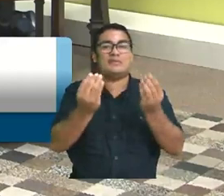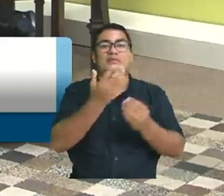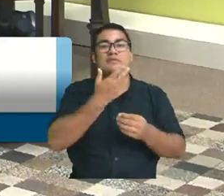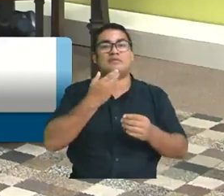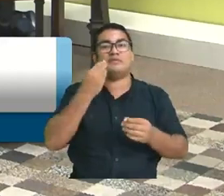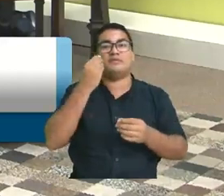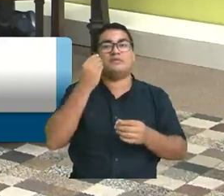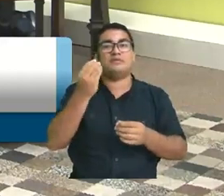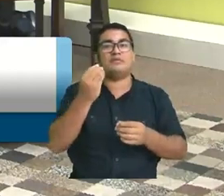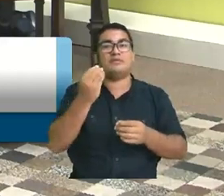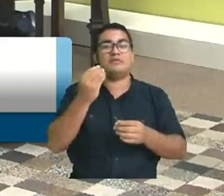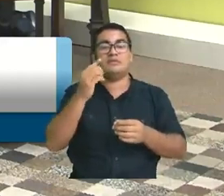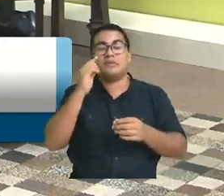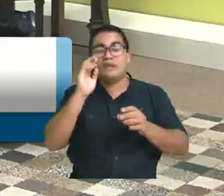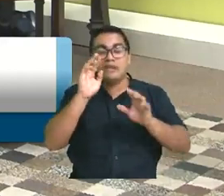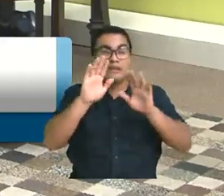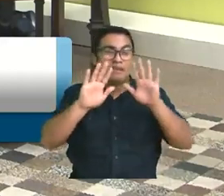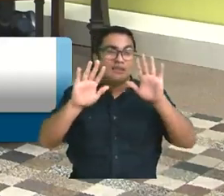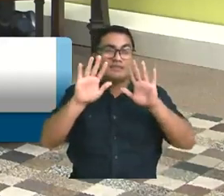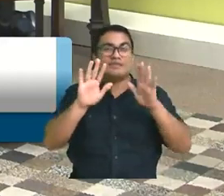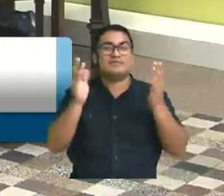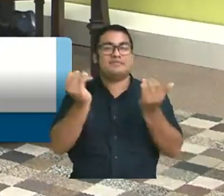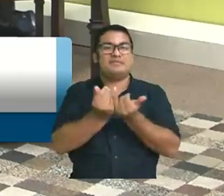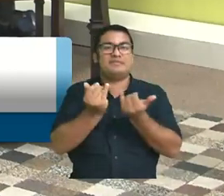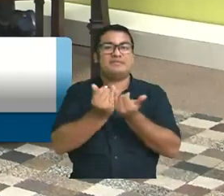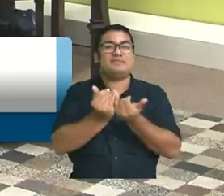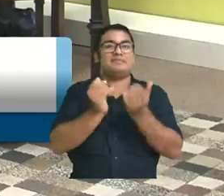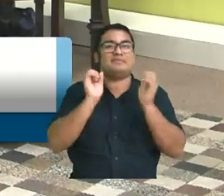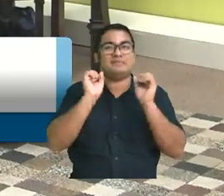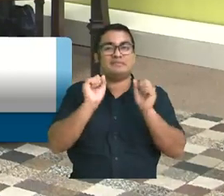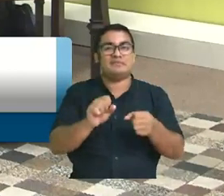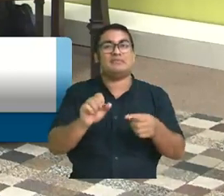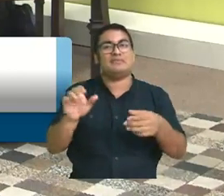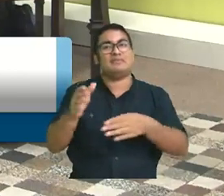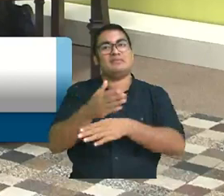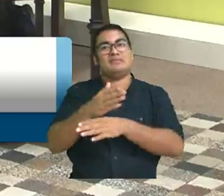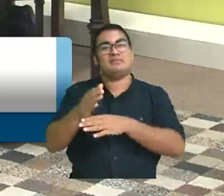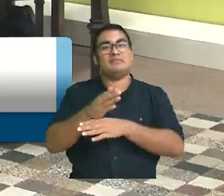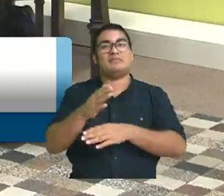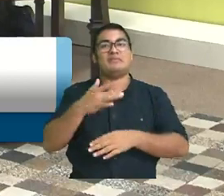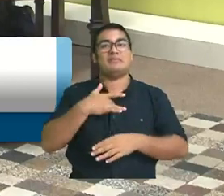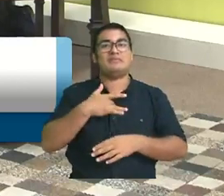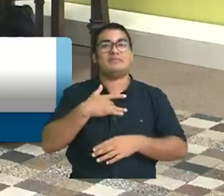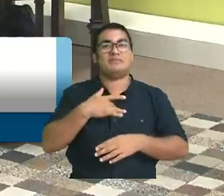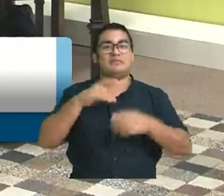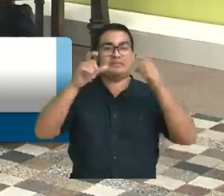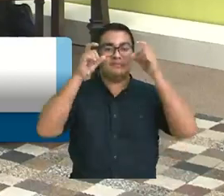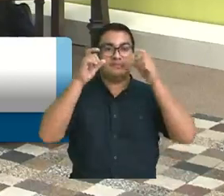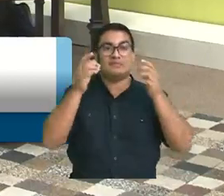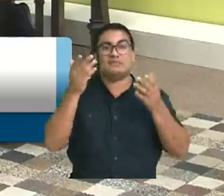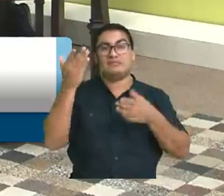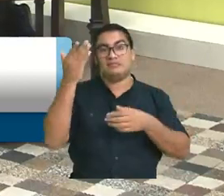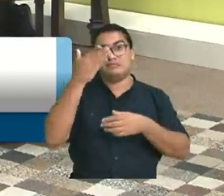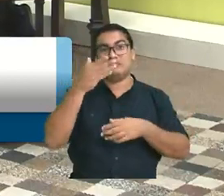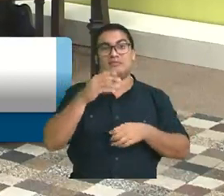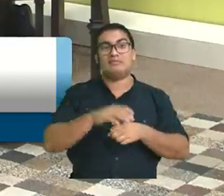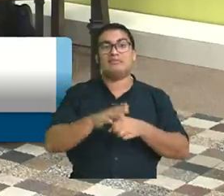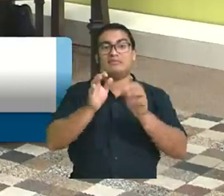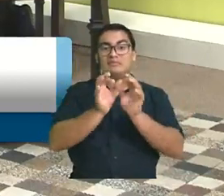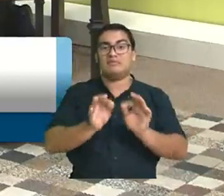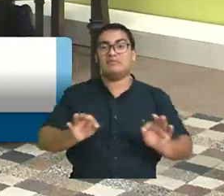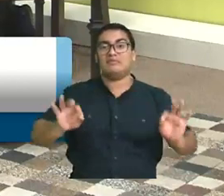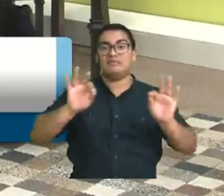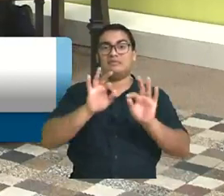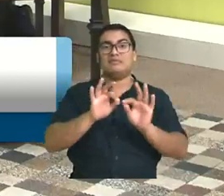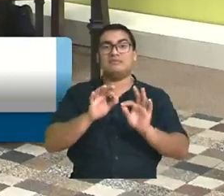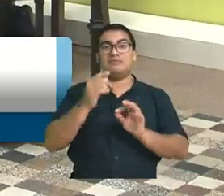refieren que miran borroso, entonces esto ya también lo lleva a otra cosa, necesitan el uso del lente. Muy importante eso que acaba de decir,